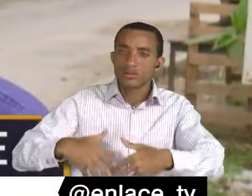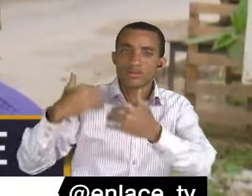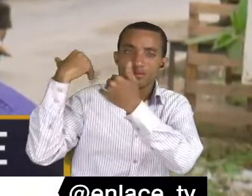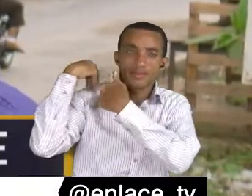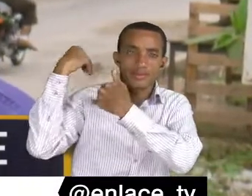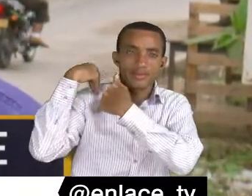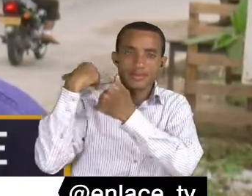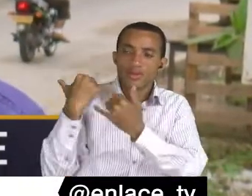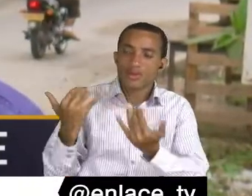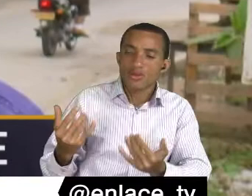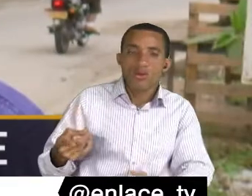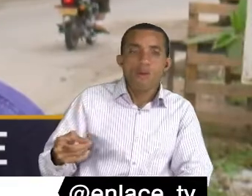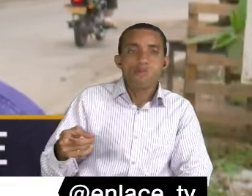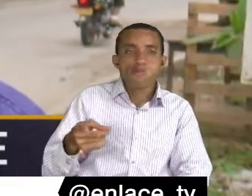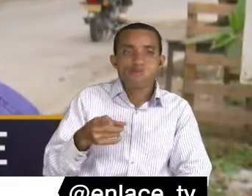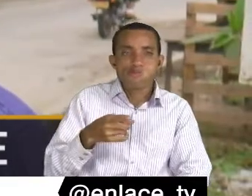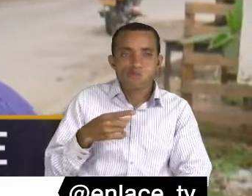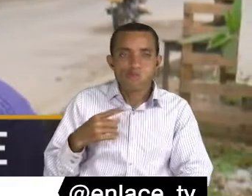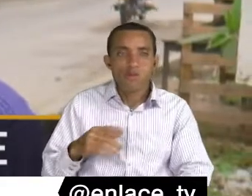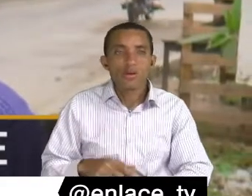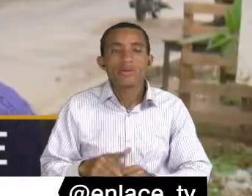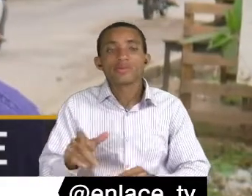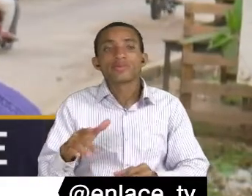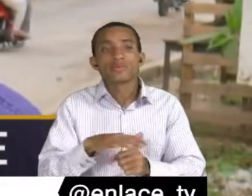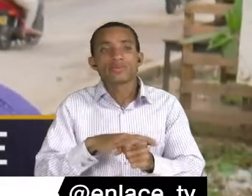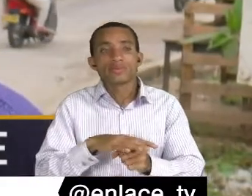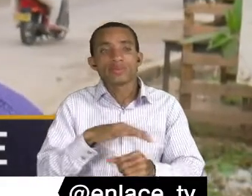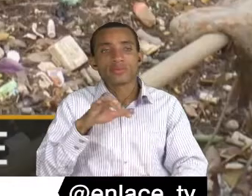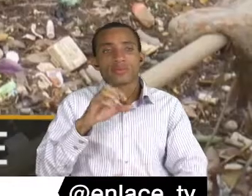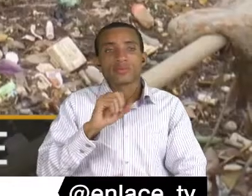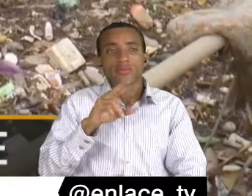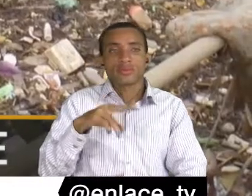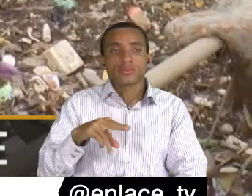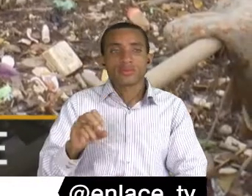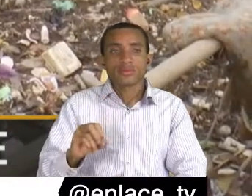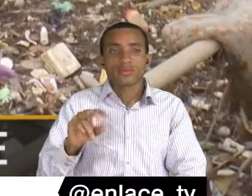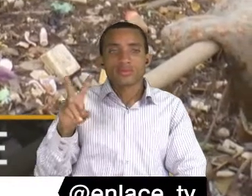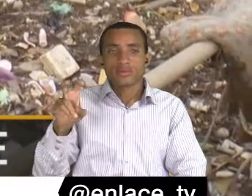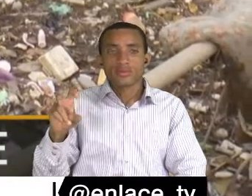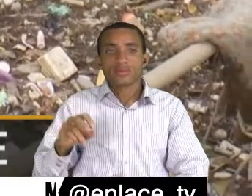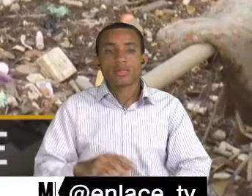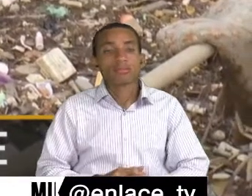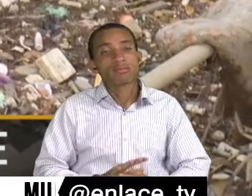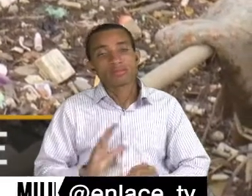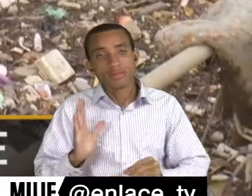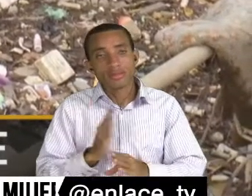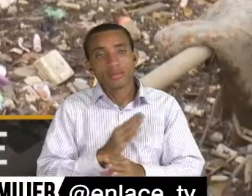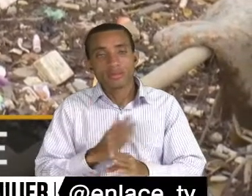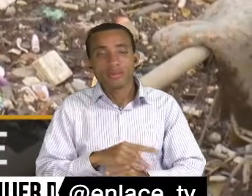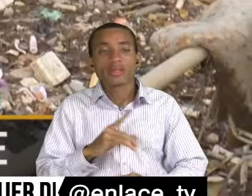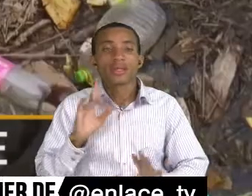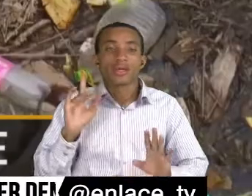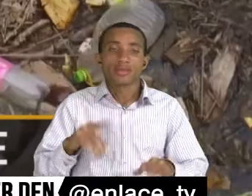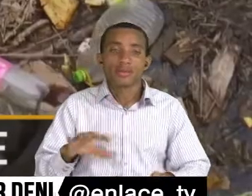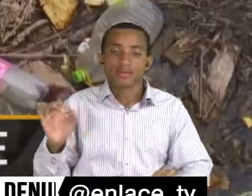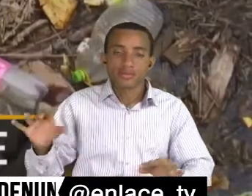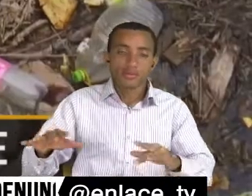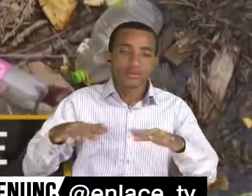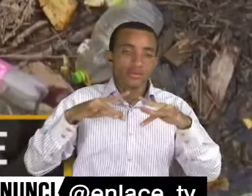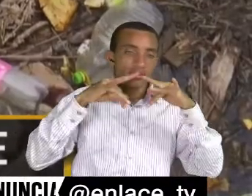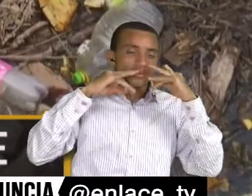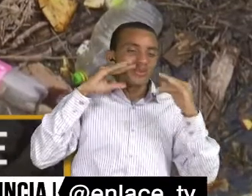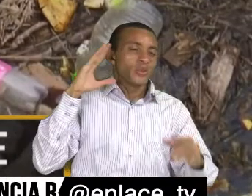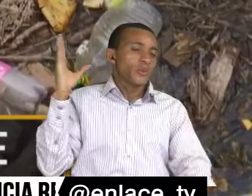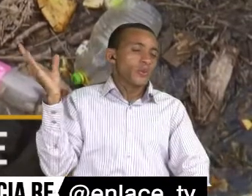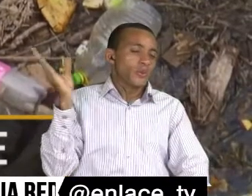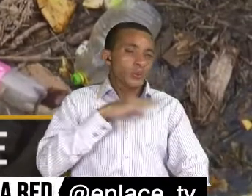estaba pasando en el momento del sector Pozo 7 y de sus alrededores. A esta problemática se le suman los malos olores que emanan de este caño y la